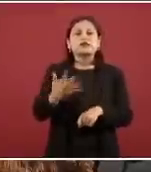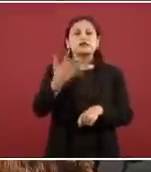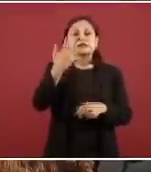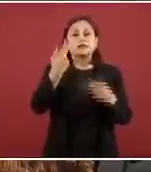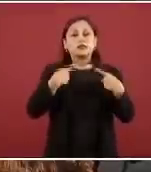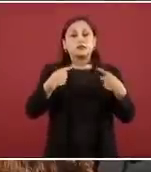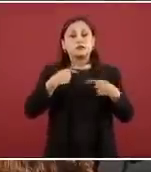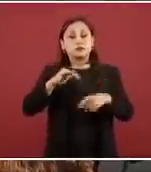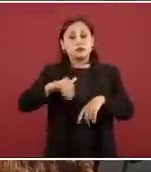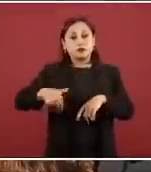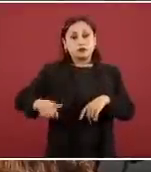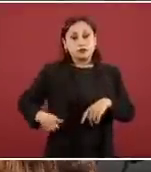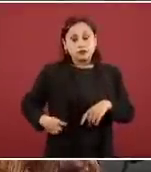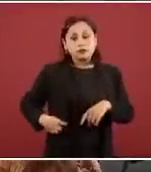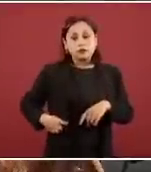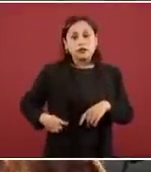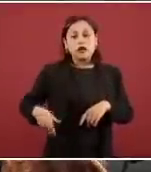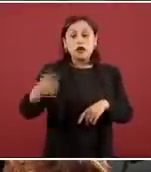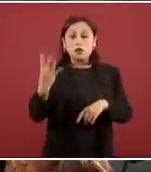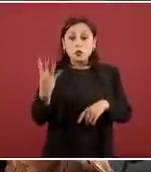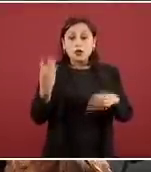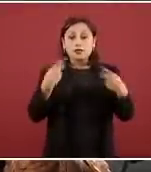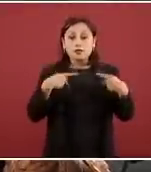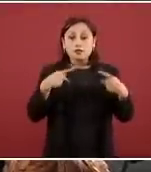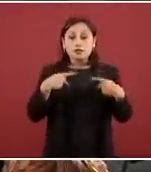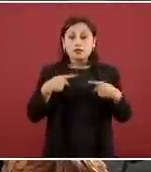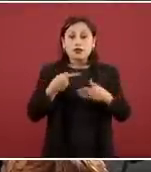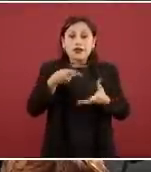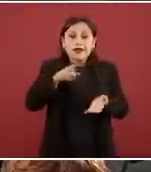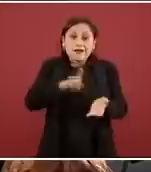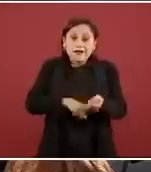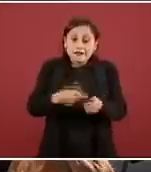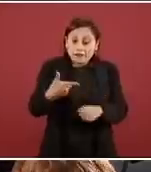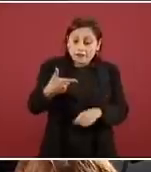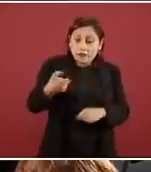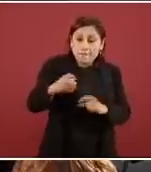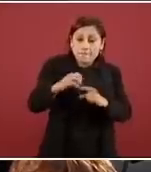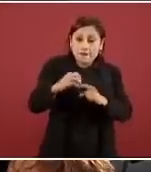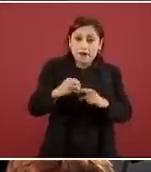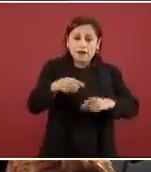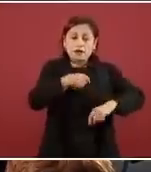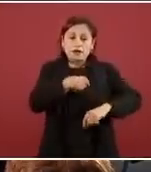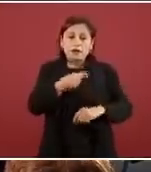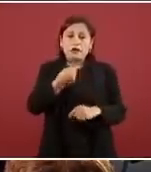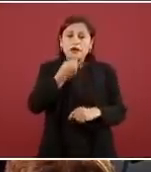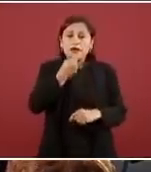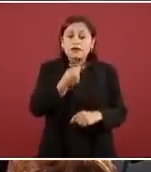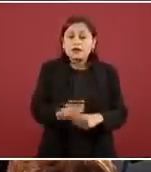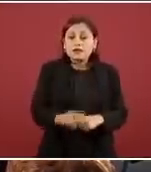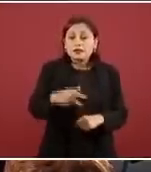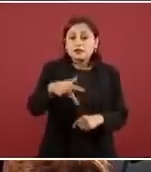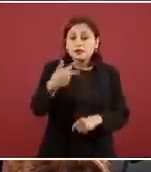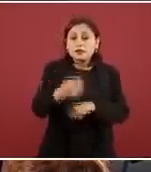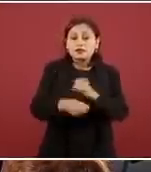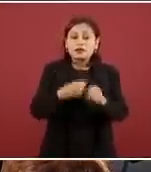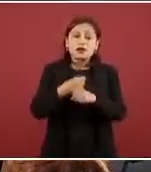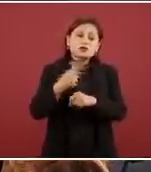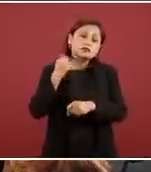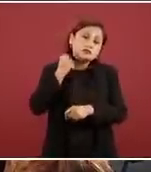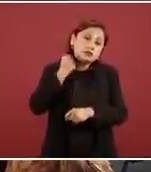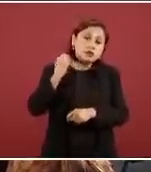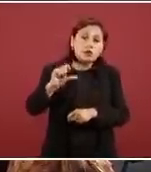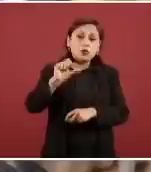ellos con la bala incrustada, uno en la espalda, un niño de 13 años en el cuello,